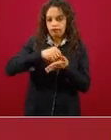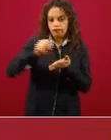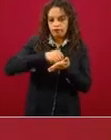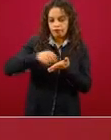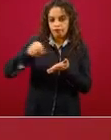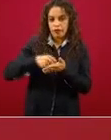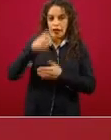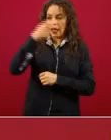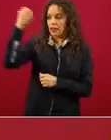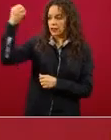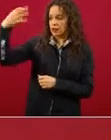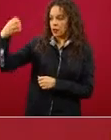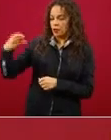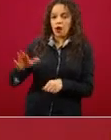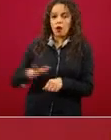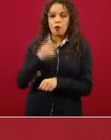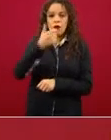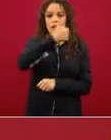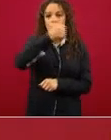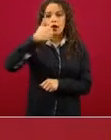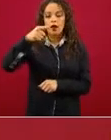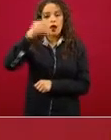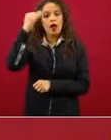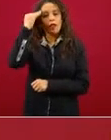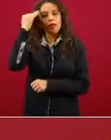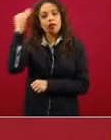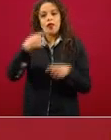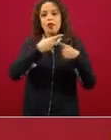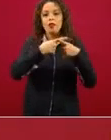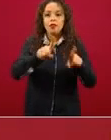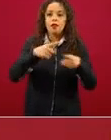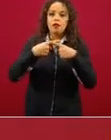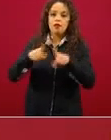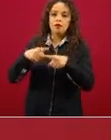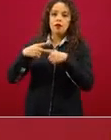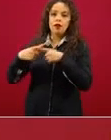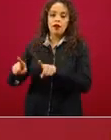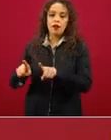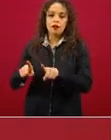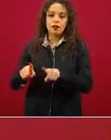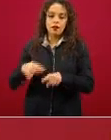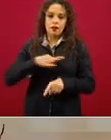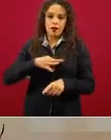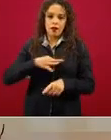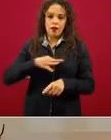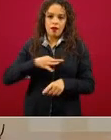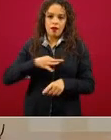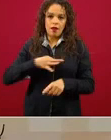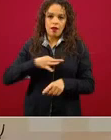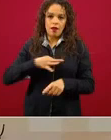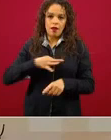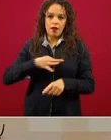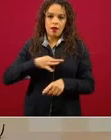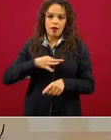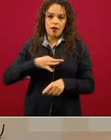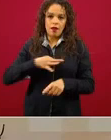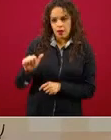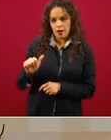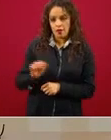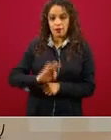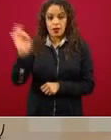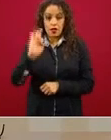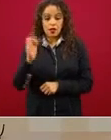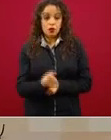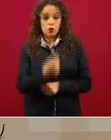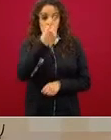temporalidades de la pandemia en un estado versus el otro, y que eso pudiera llevar a que un estado de menor